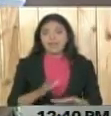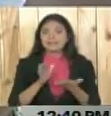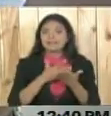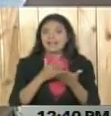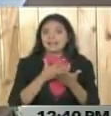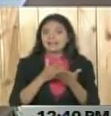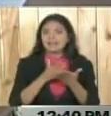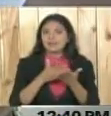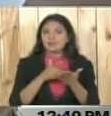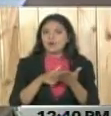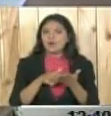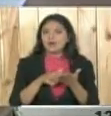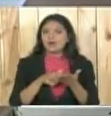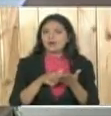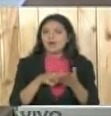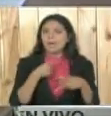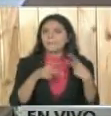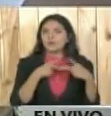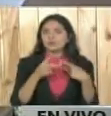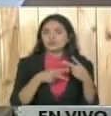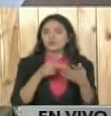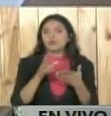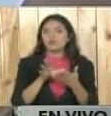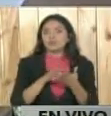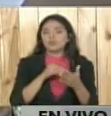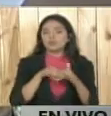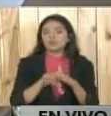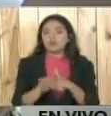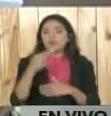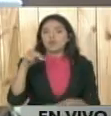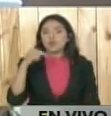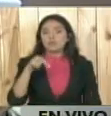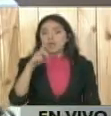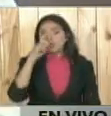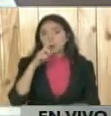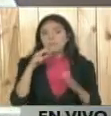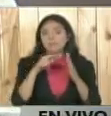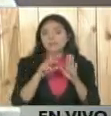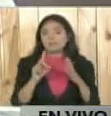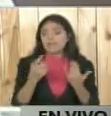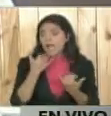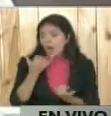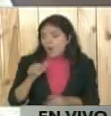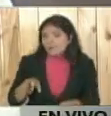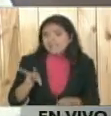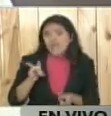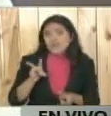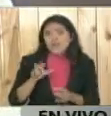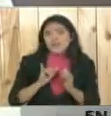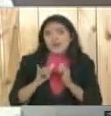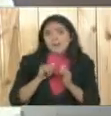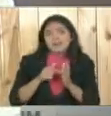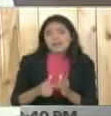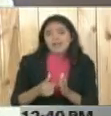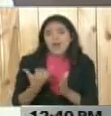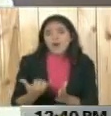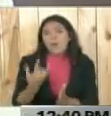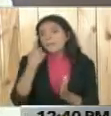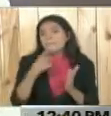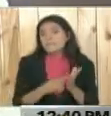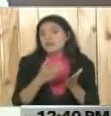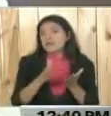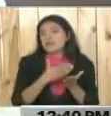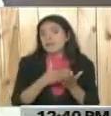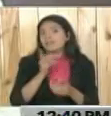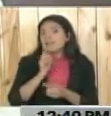de imprimir en Producciones Gráficas Urbina, noviembre de 2016. Está calientico. Apenas 1,000 ejemplares. Yo creo que este libro